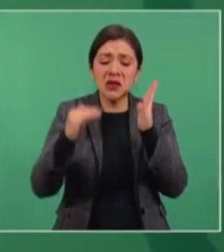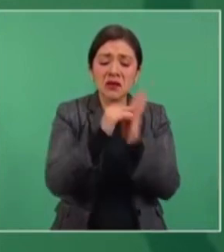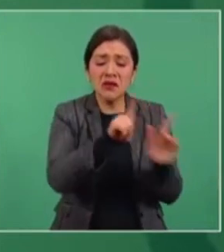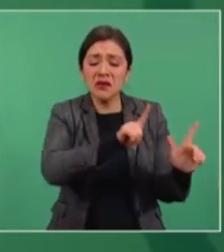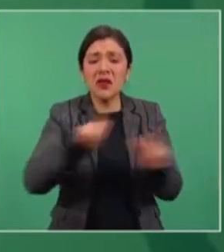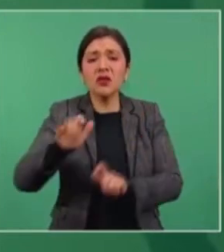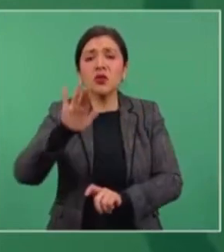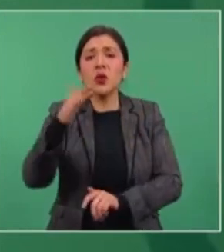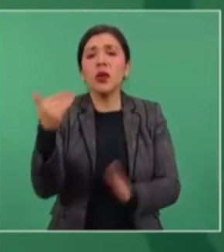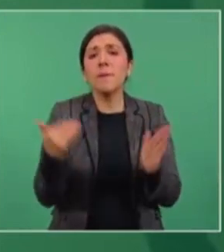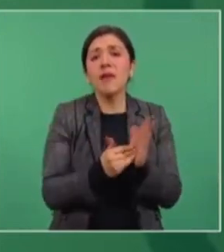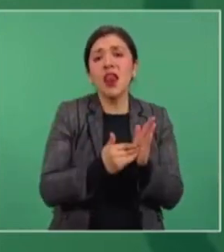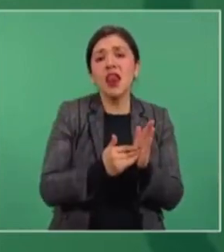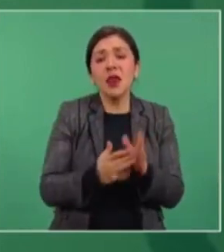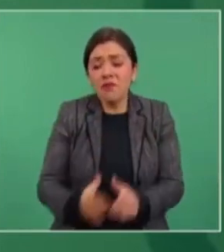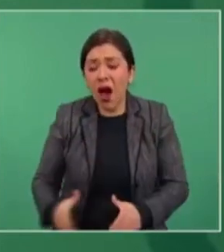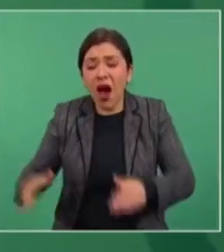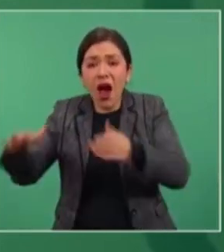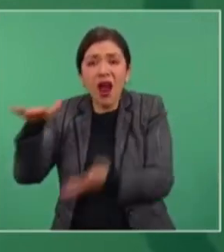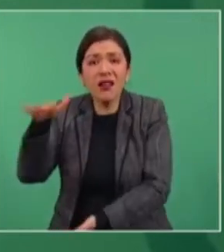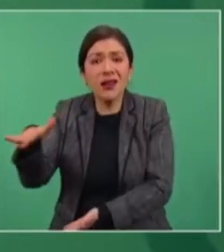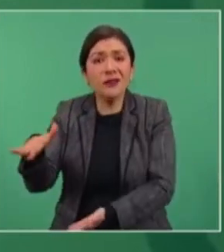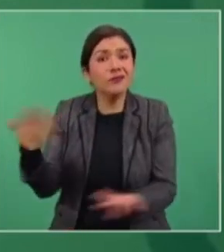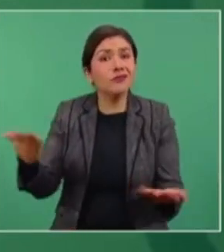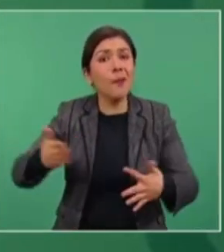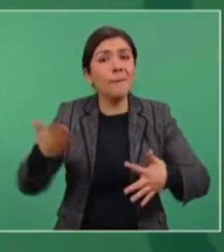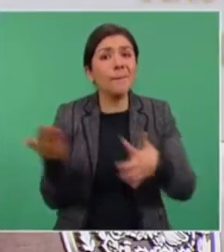1.750.000 barriles, la mitad.